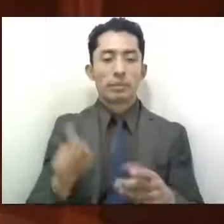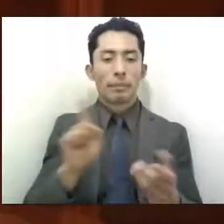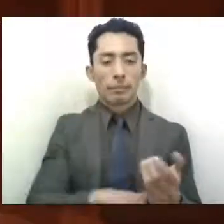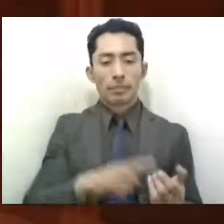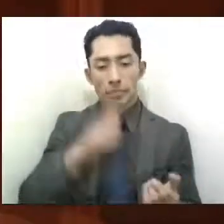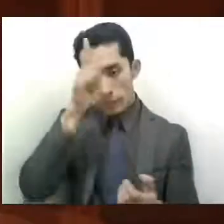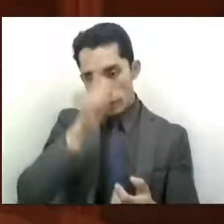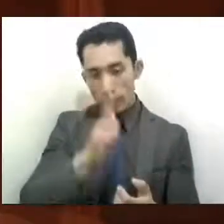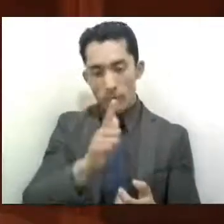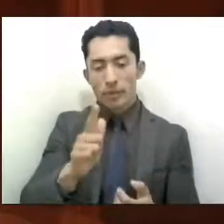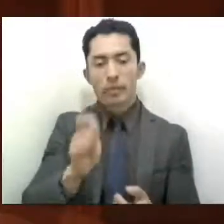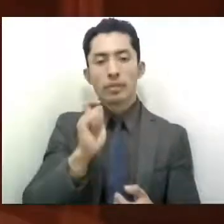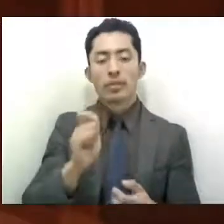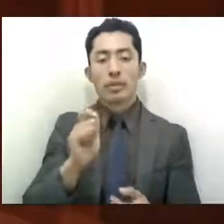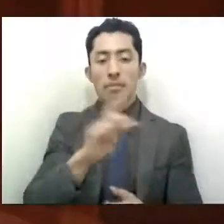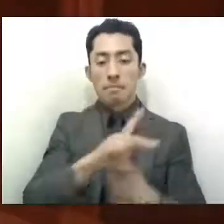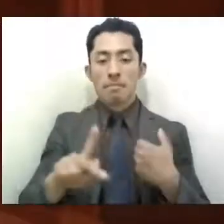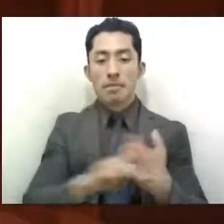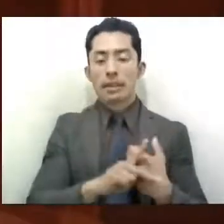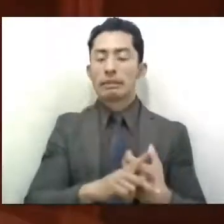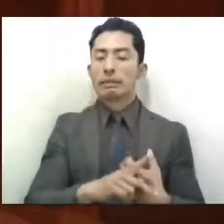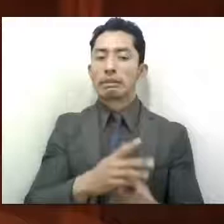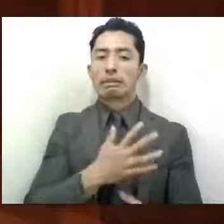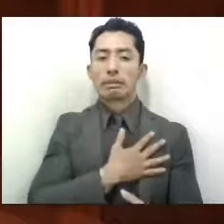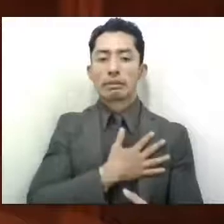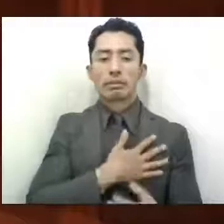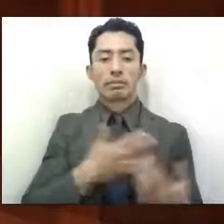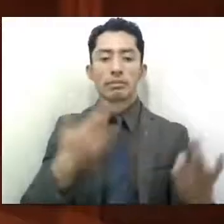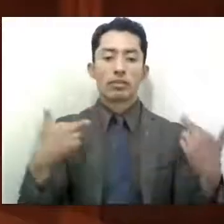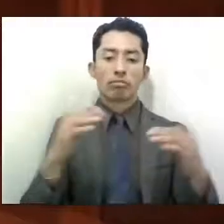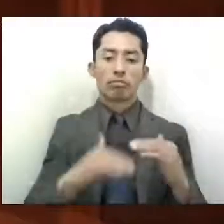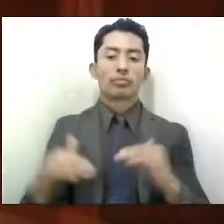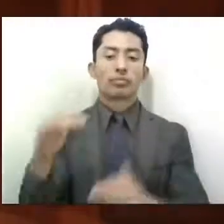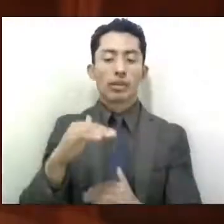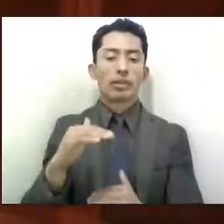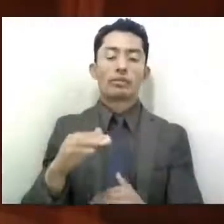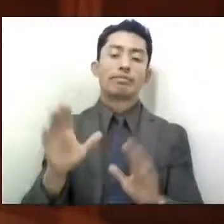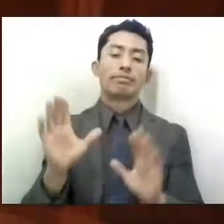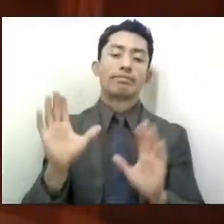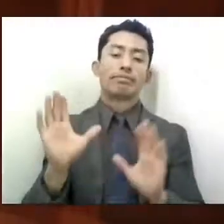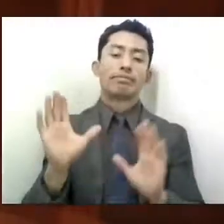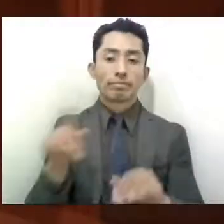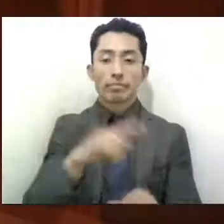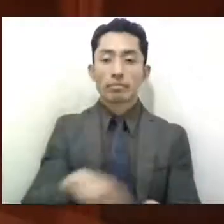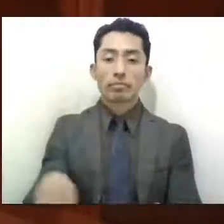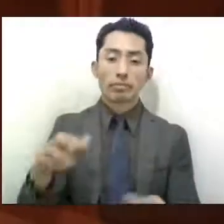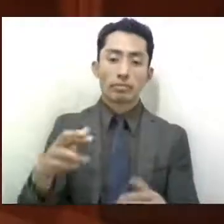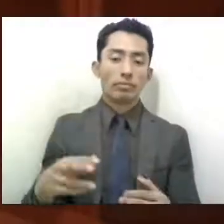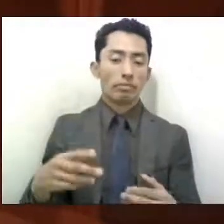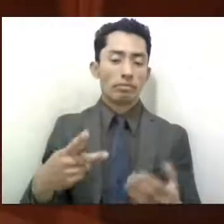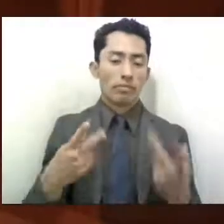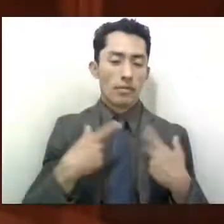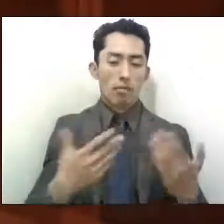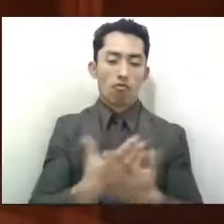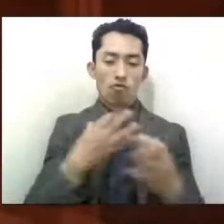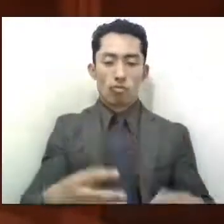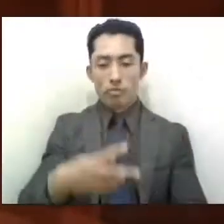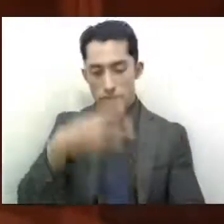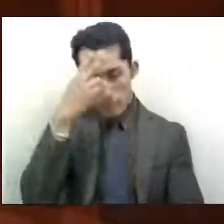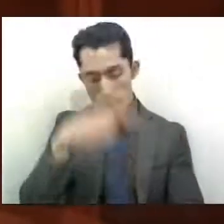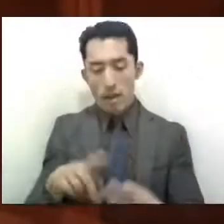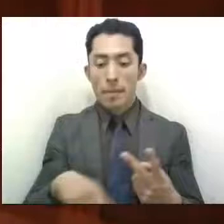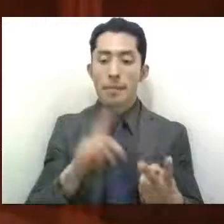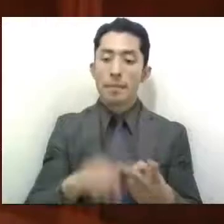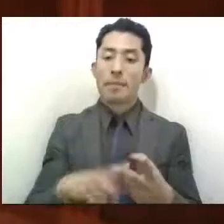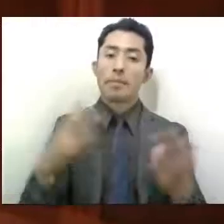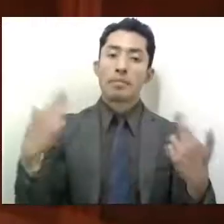patria maestra suprema, madre y educadora de todos los mexicanos, y el maestro, organizador del